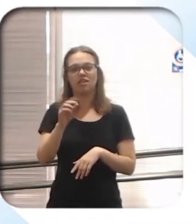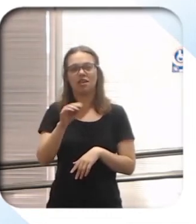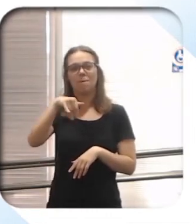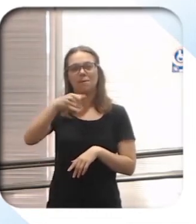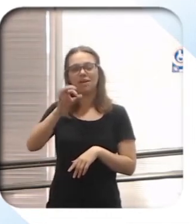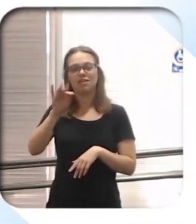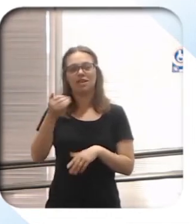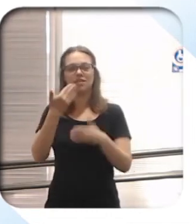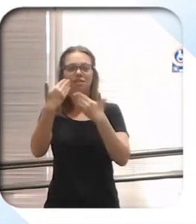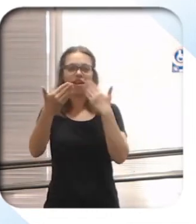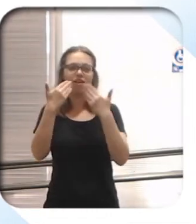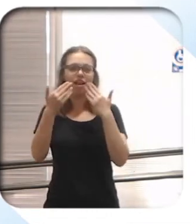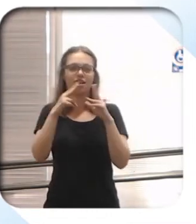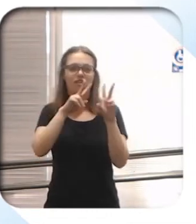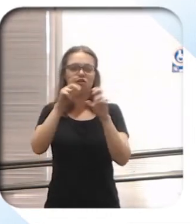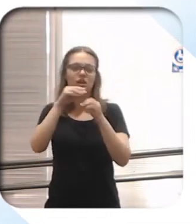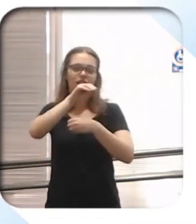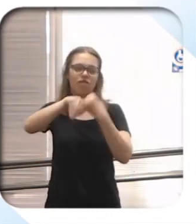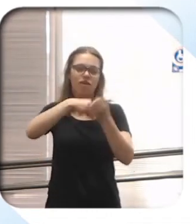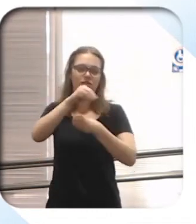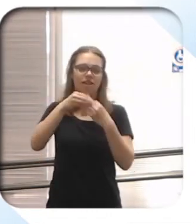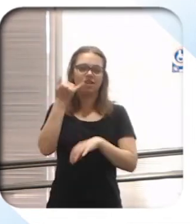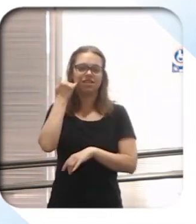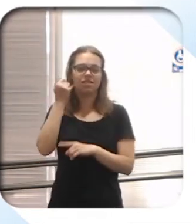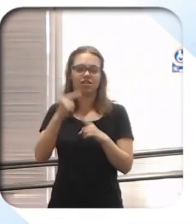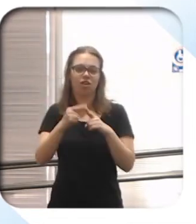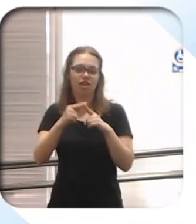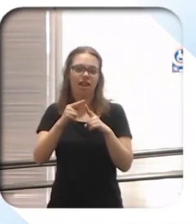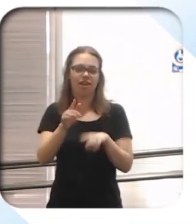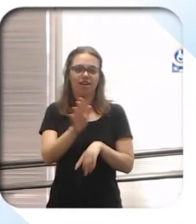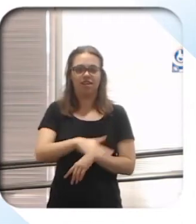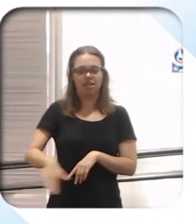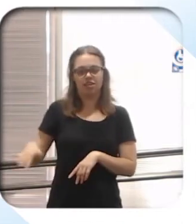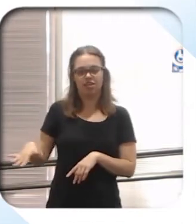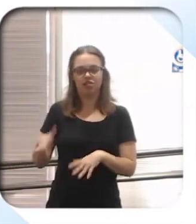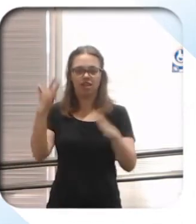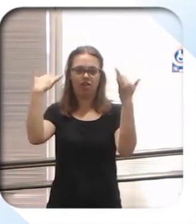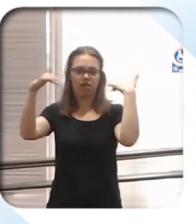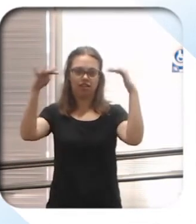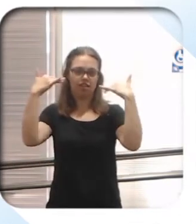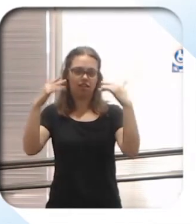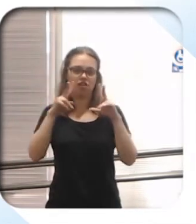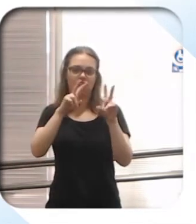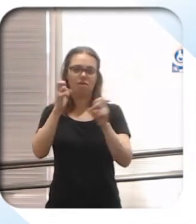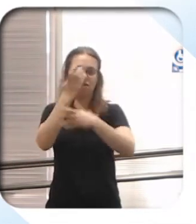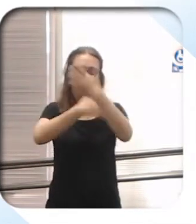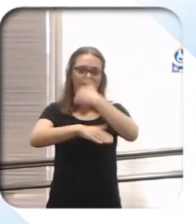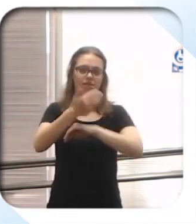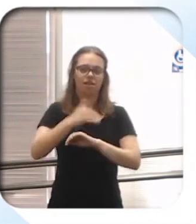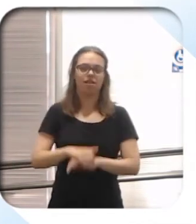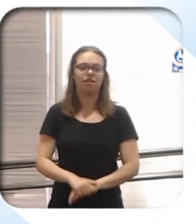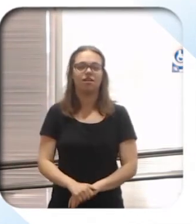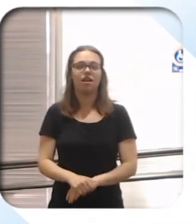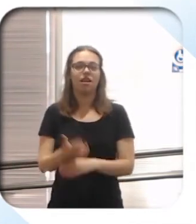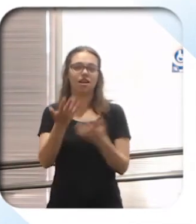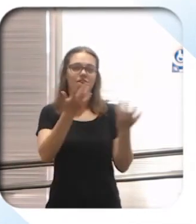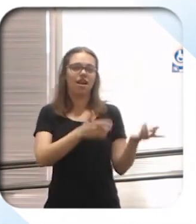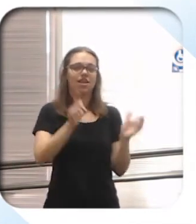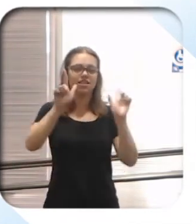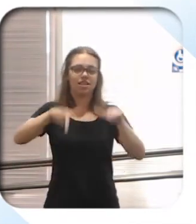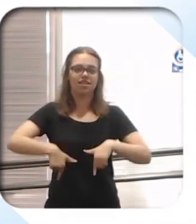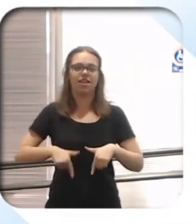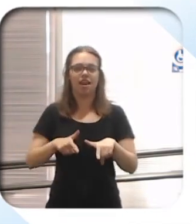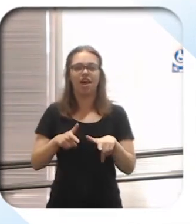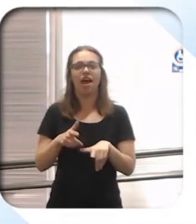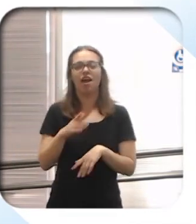Castro para hablar sobre la familia y la sexualidad de niños, niñas y adolescentes con discapacidad. La licenciada en psicología